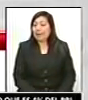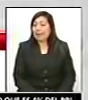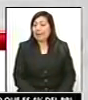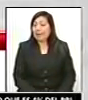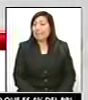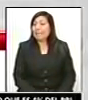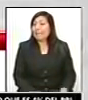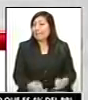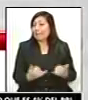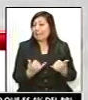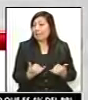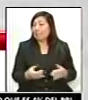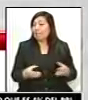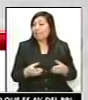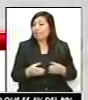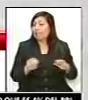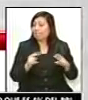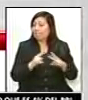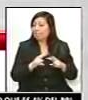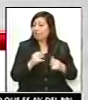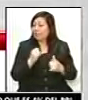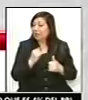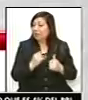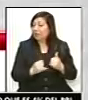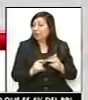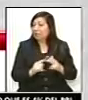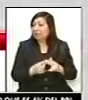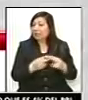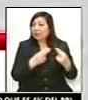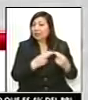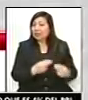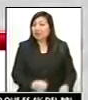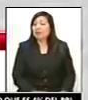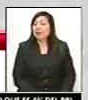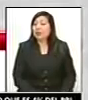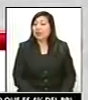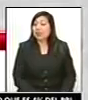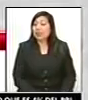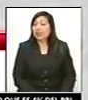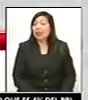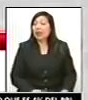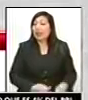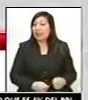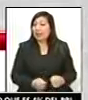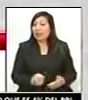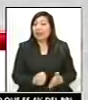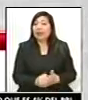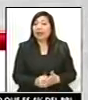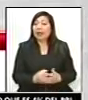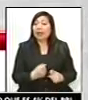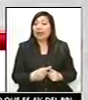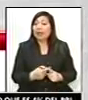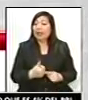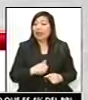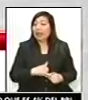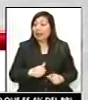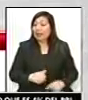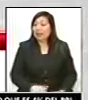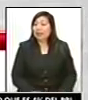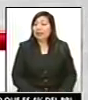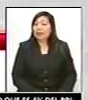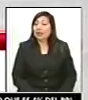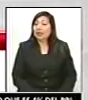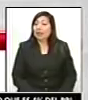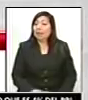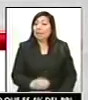En este caso, la Comisión Investigadora concluyó en indicios de responsabilidad respecto de los siguientes exfuncionarios: Ismael